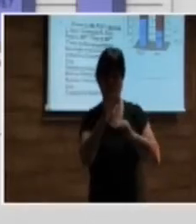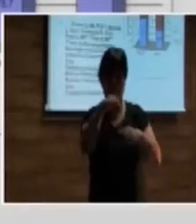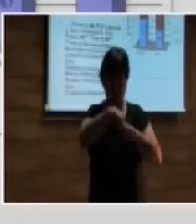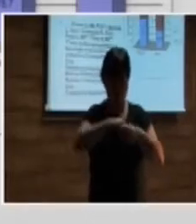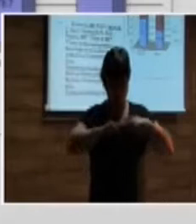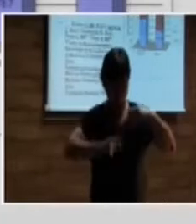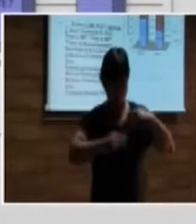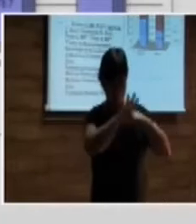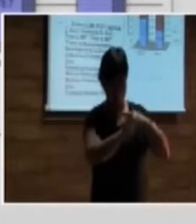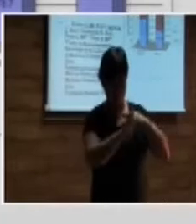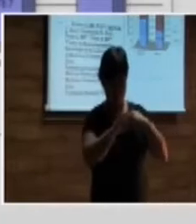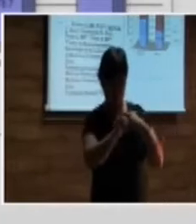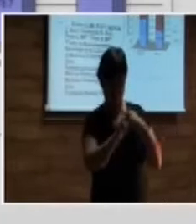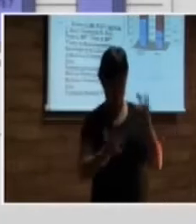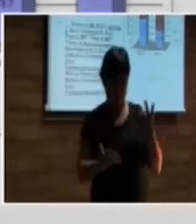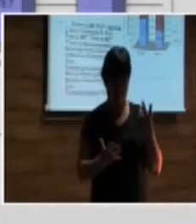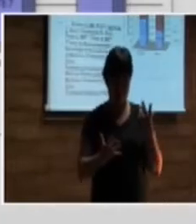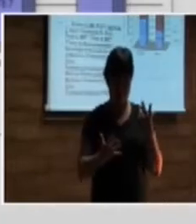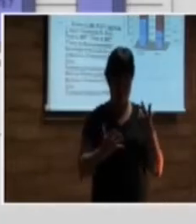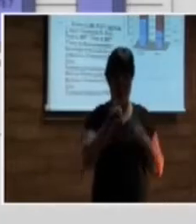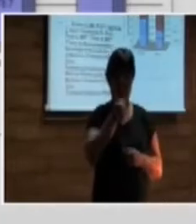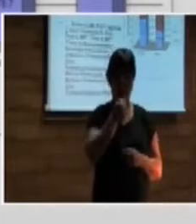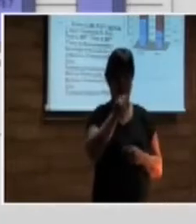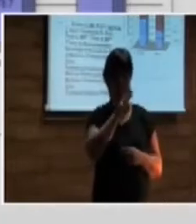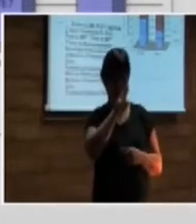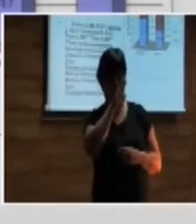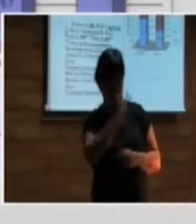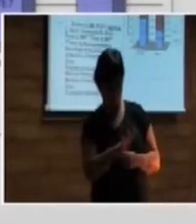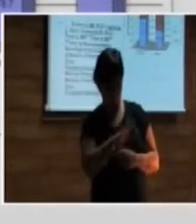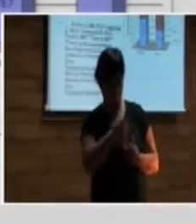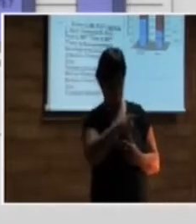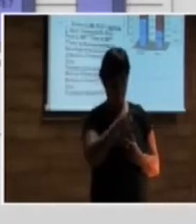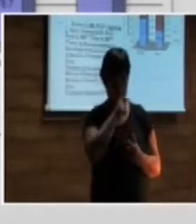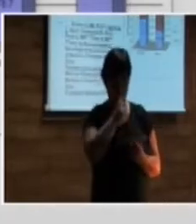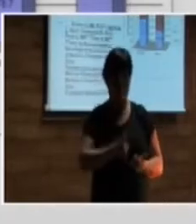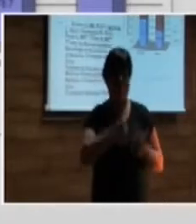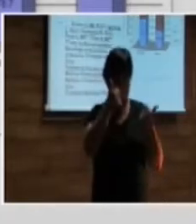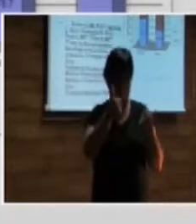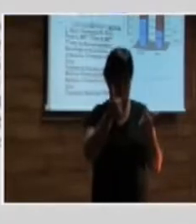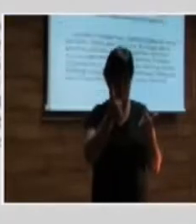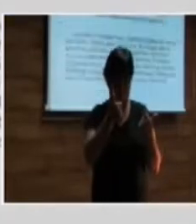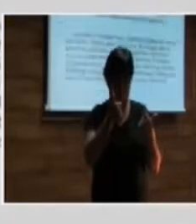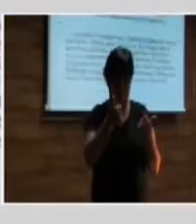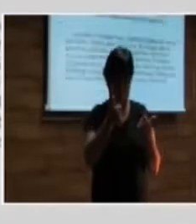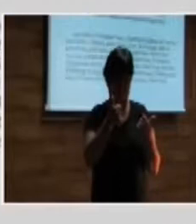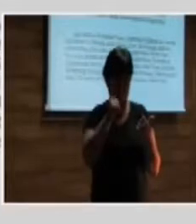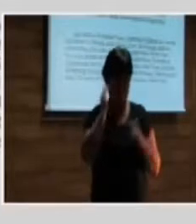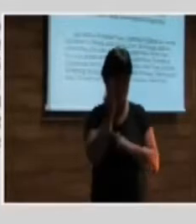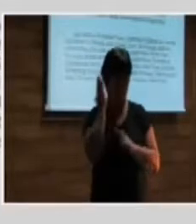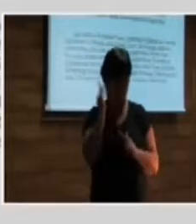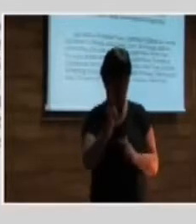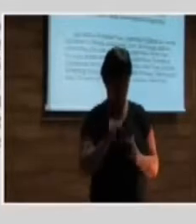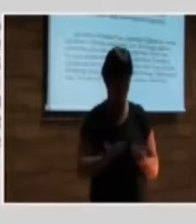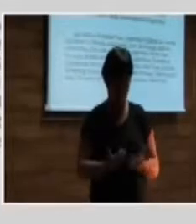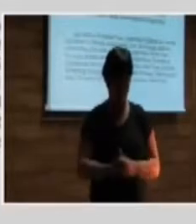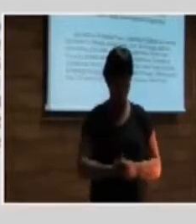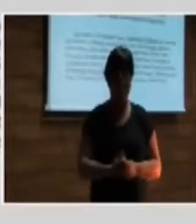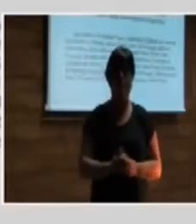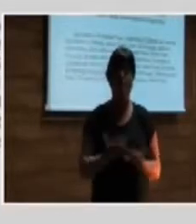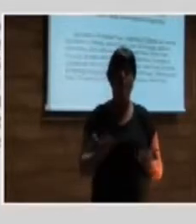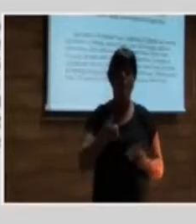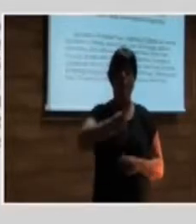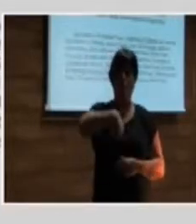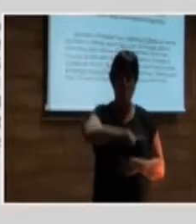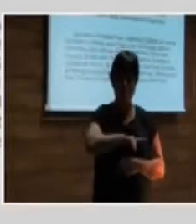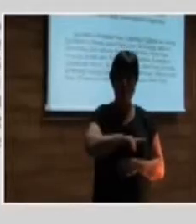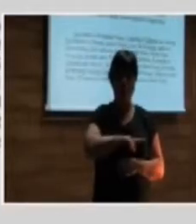vasculares todavía tienen, el APOE4 tiene más impacto todavía en la población nuestra. Y ahí nosotros creamos el término